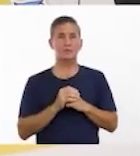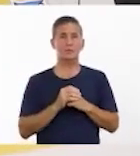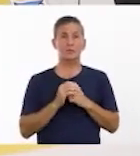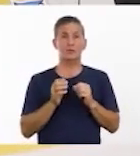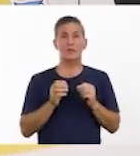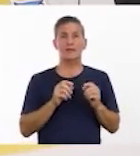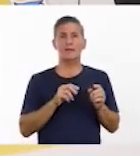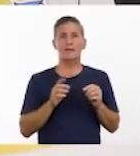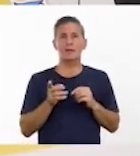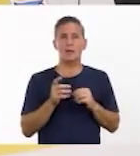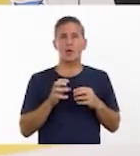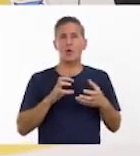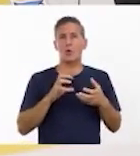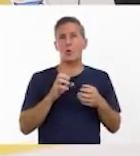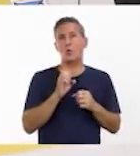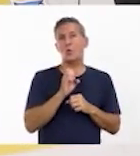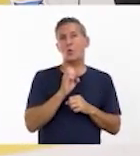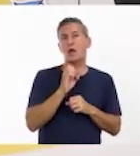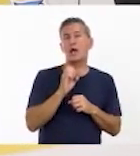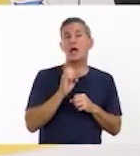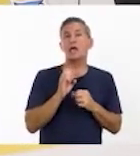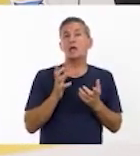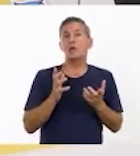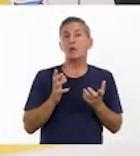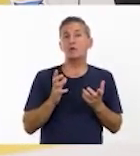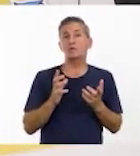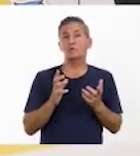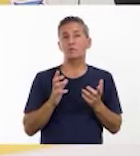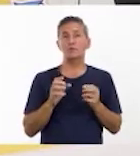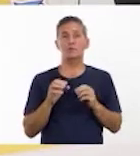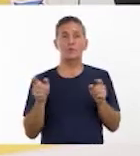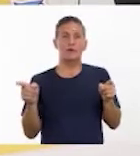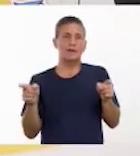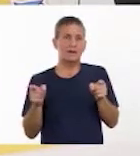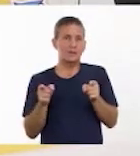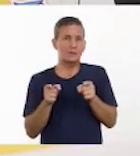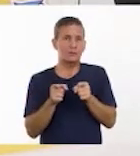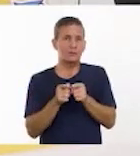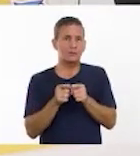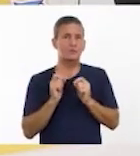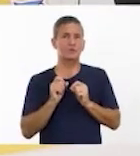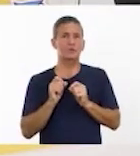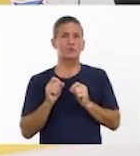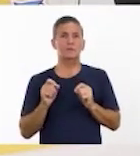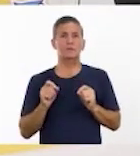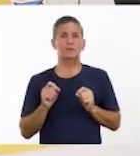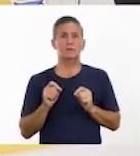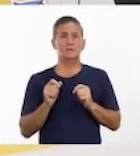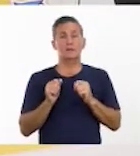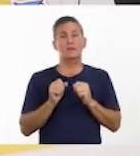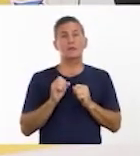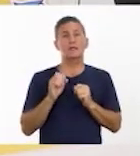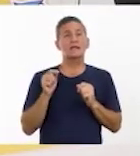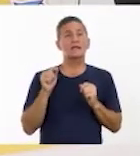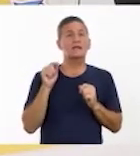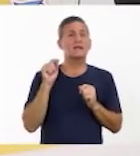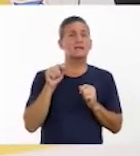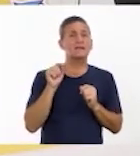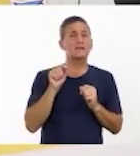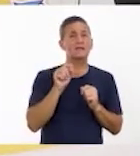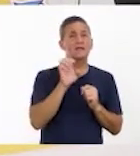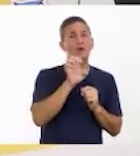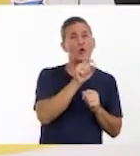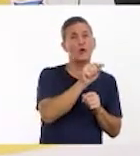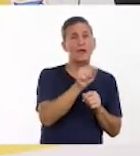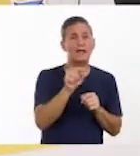la oxidación y es la semiecuación anódica. En el cátodo ocurre la reducción y es la semiecuación